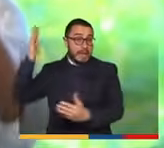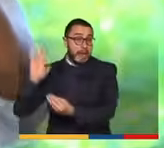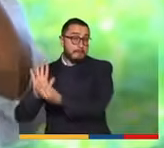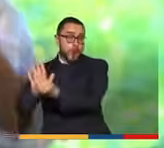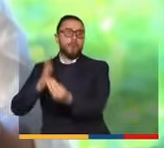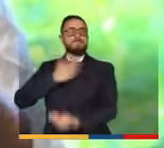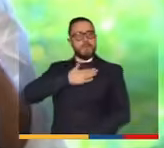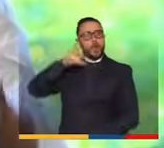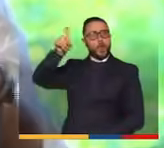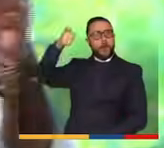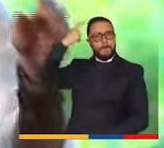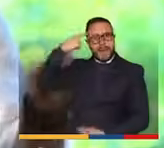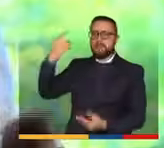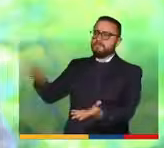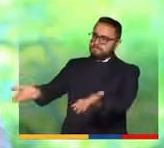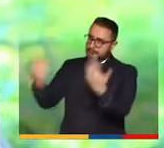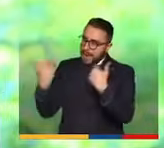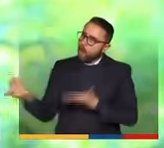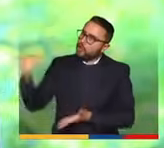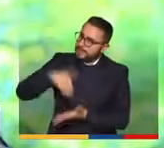hacerlo masivamente.